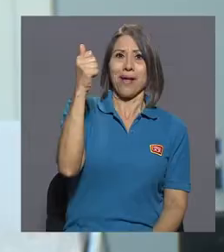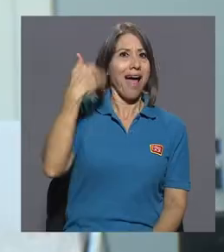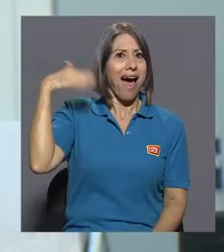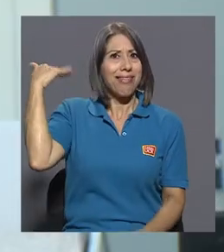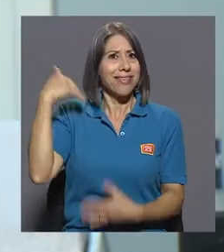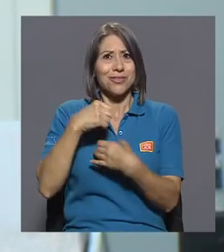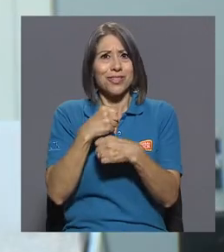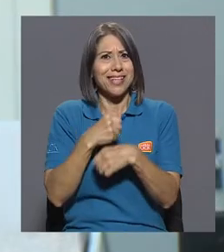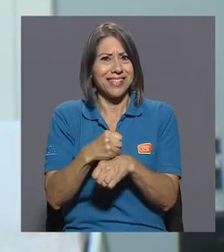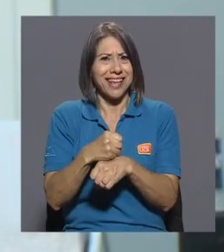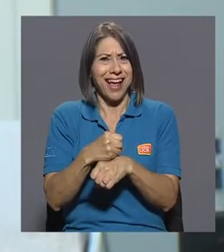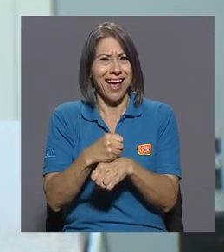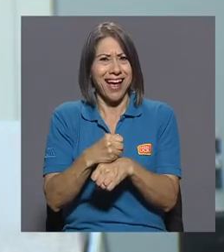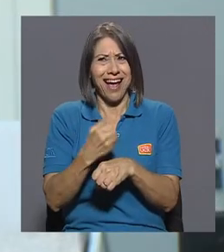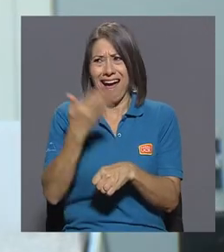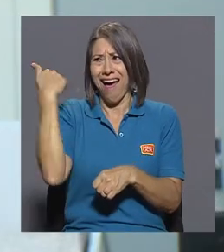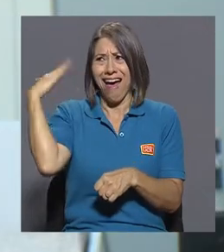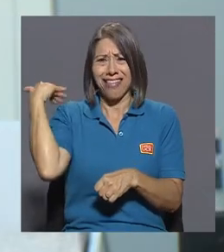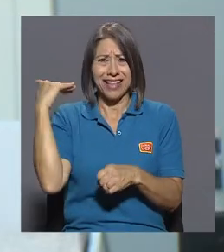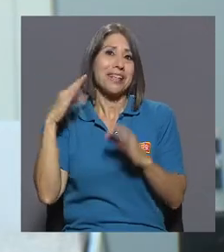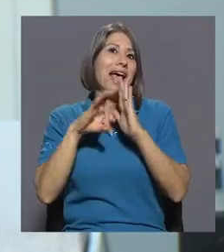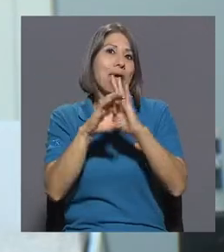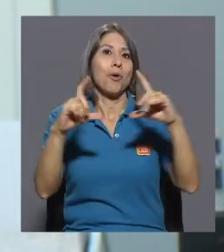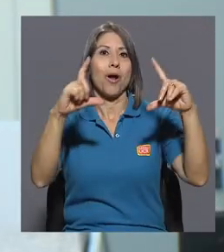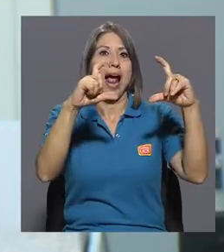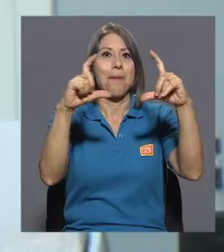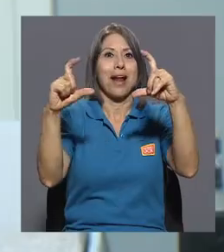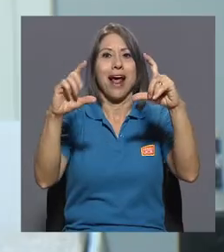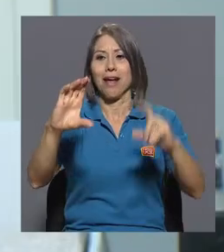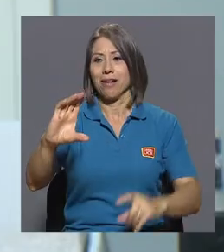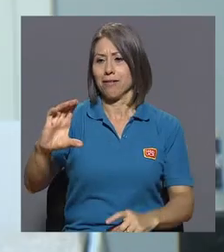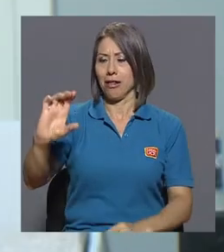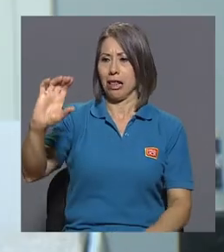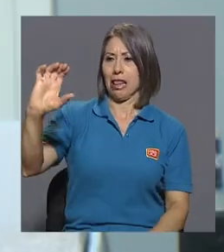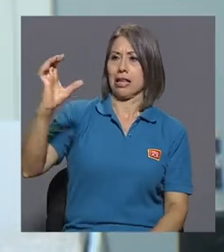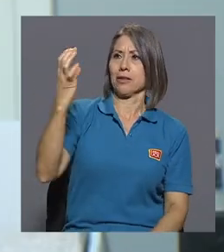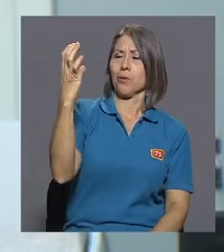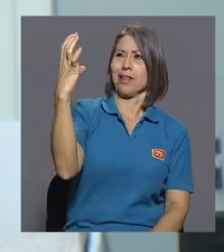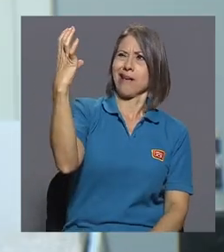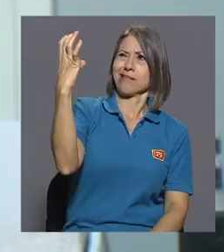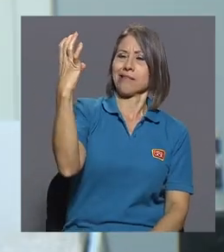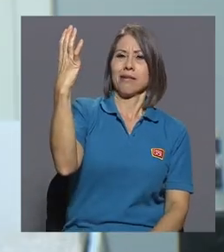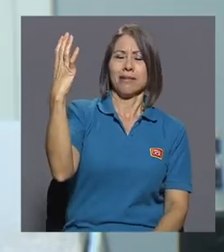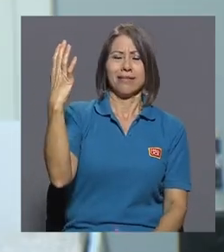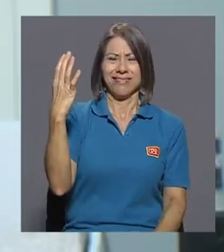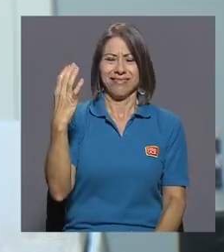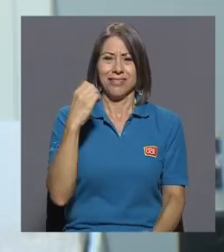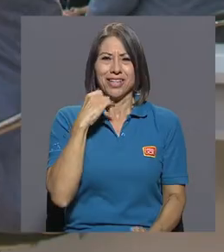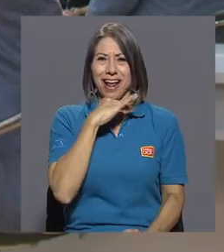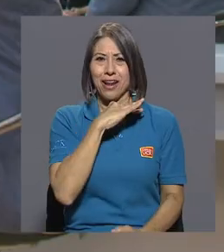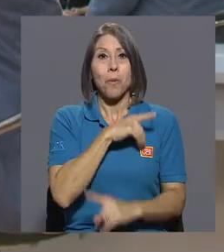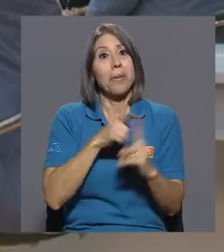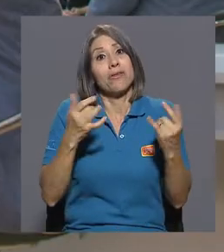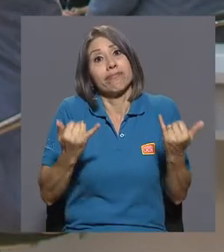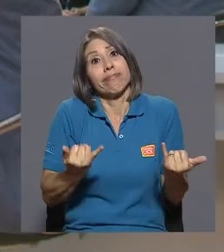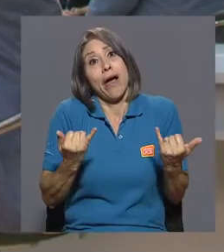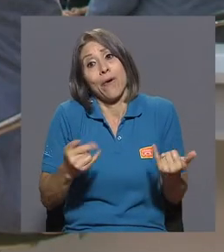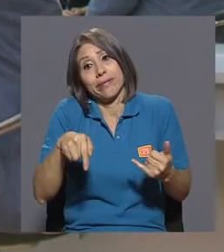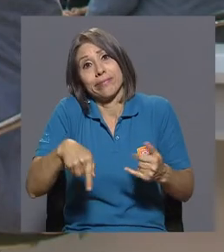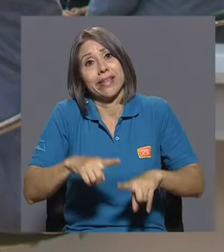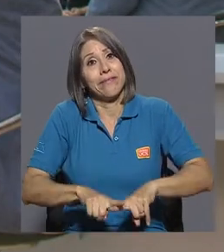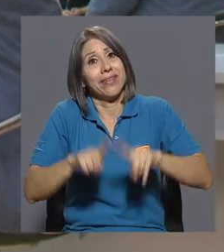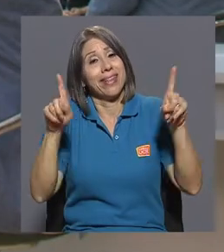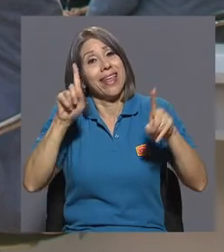y darle vuelta y tomarse una foto. Pero bueno, el día que eso es lo que vivimos hoy en día y hay que hacerlo, porque si no estás